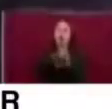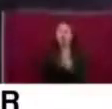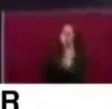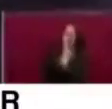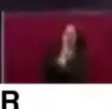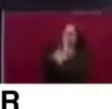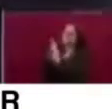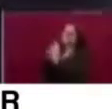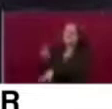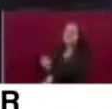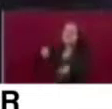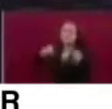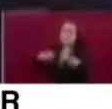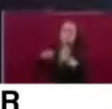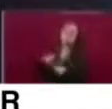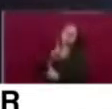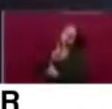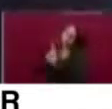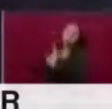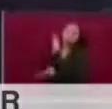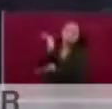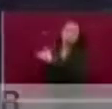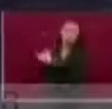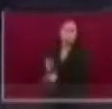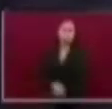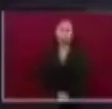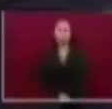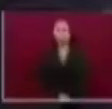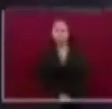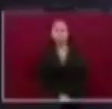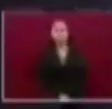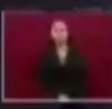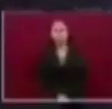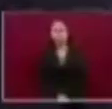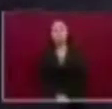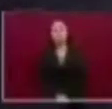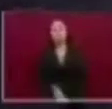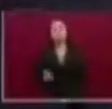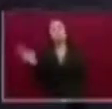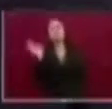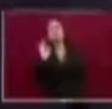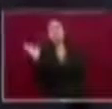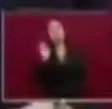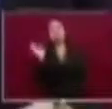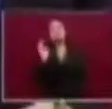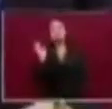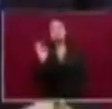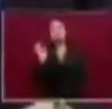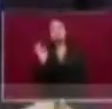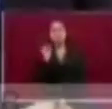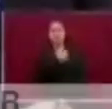sí hay problema por qué existen